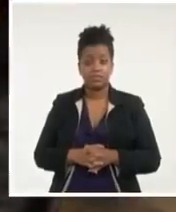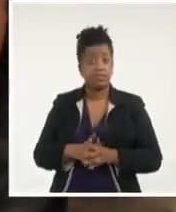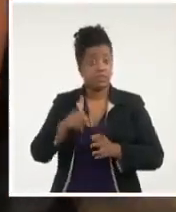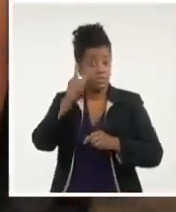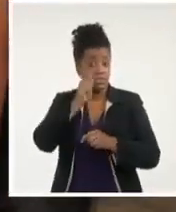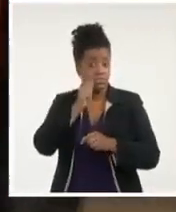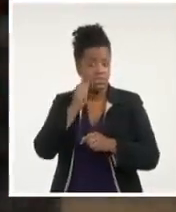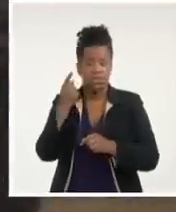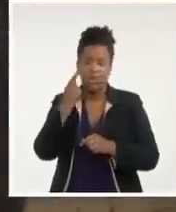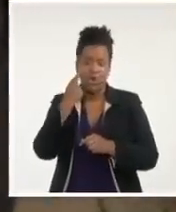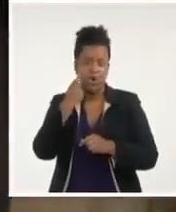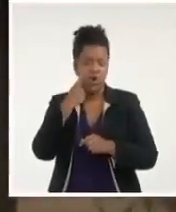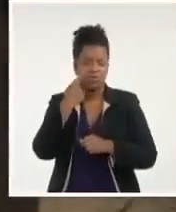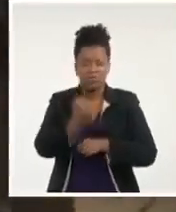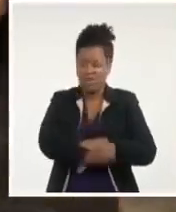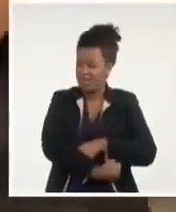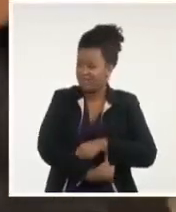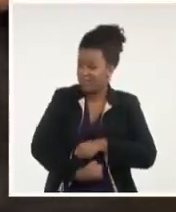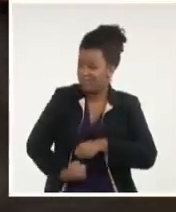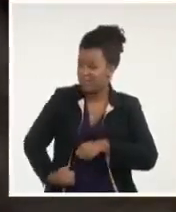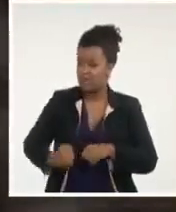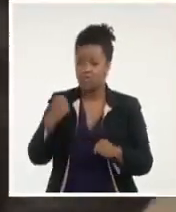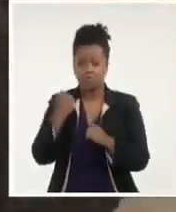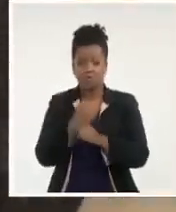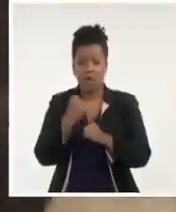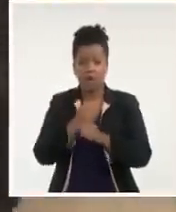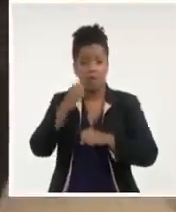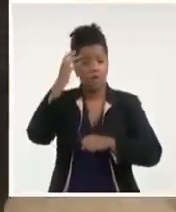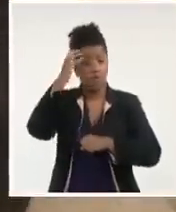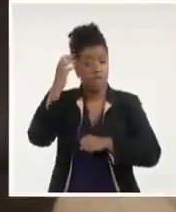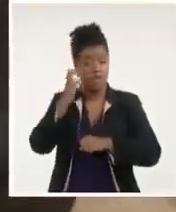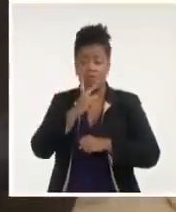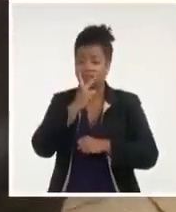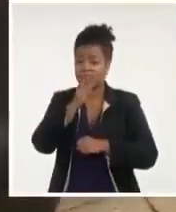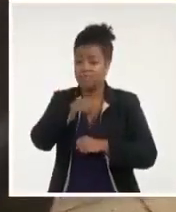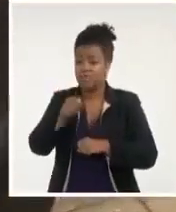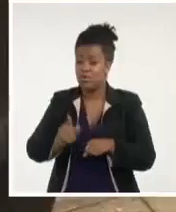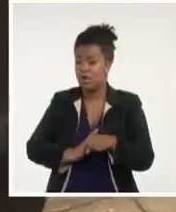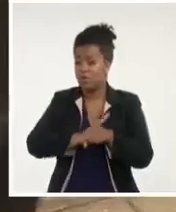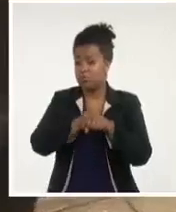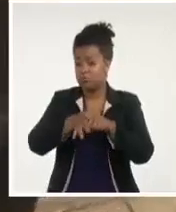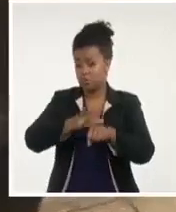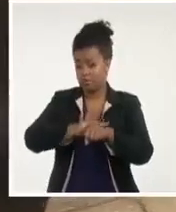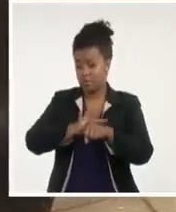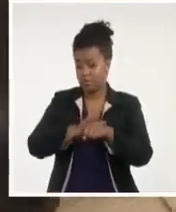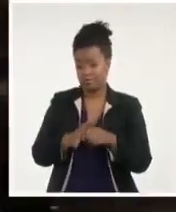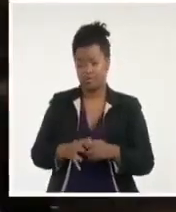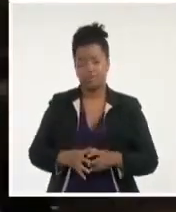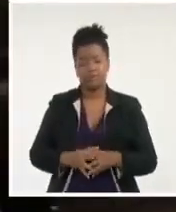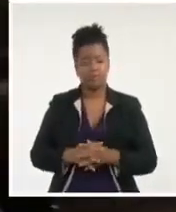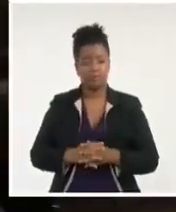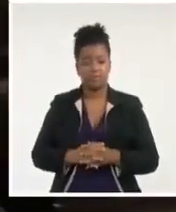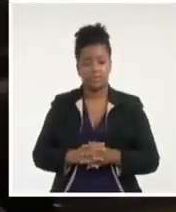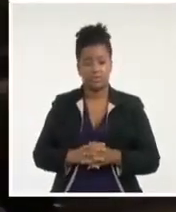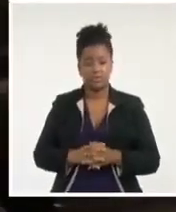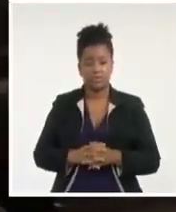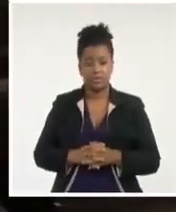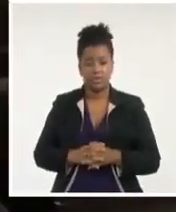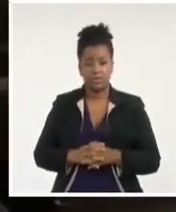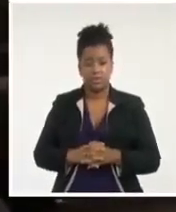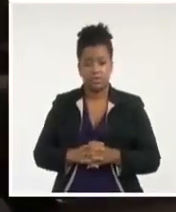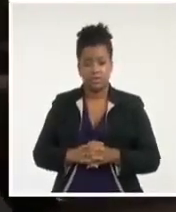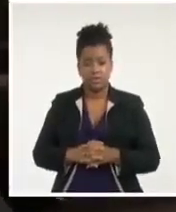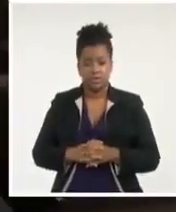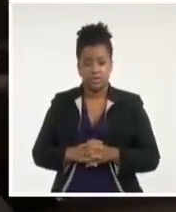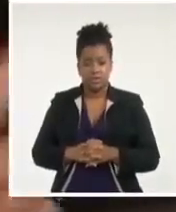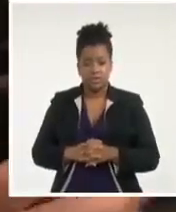de primera mano del esfuerzo que realiza el Estado para atender a los pacientes de COVID. Por la UCI han circulado un número importante